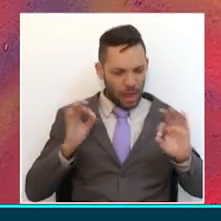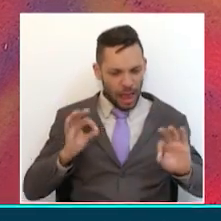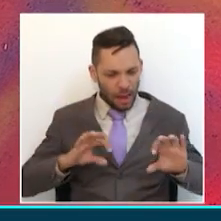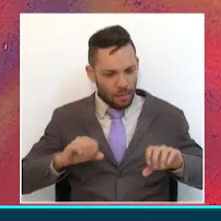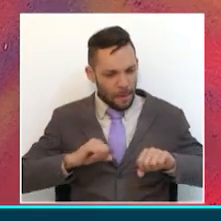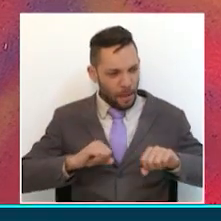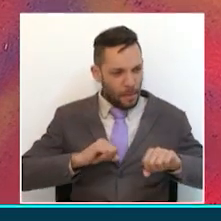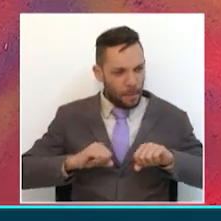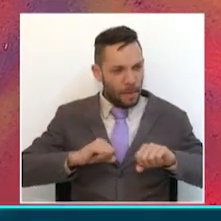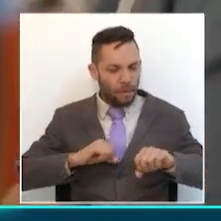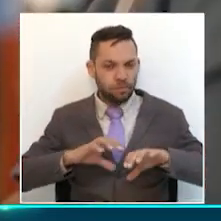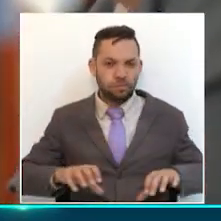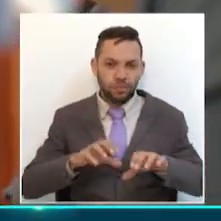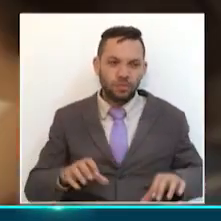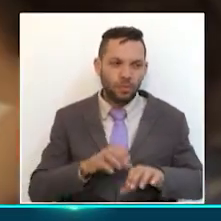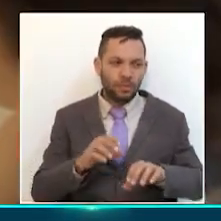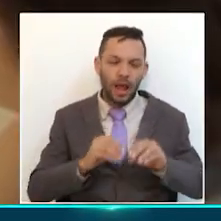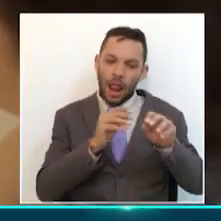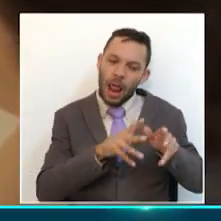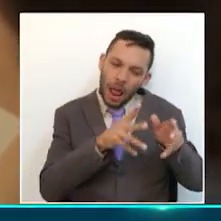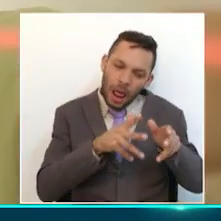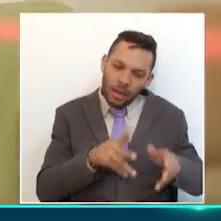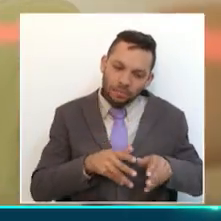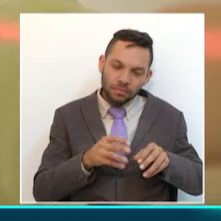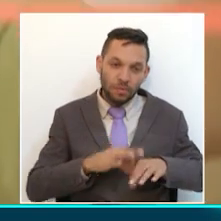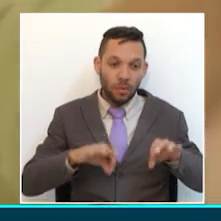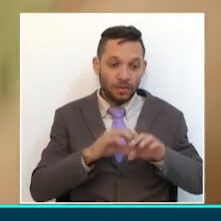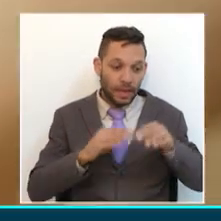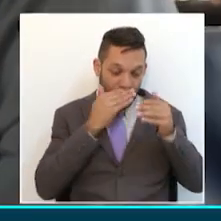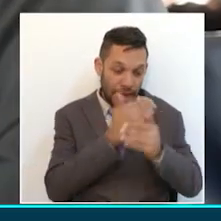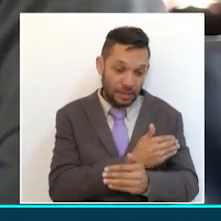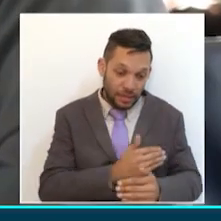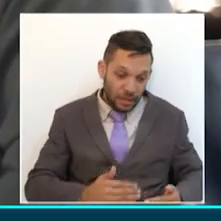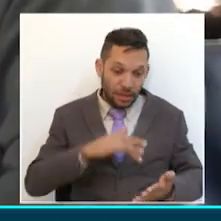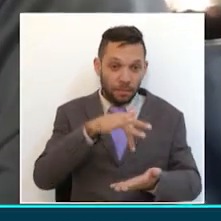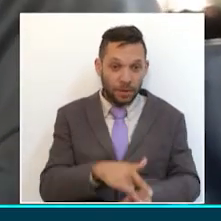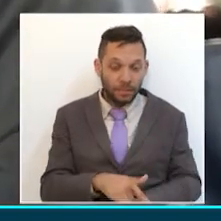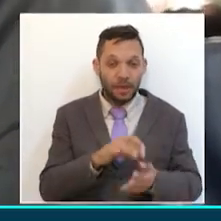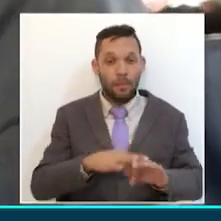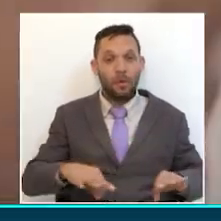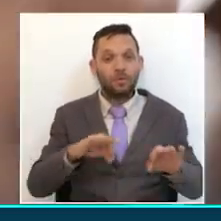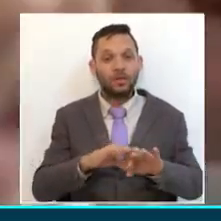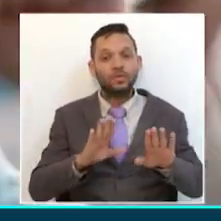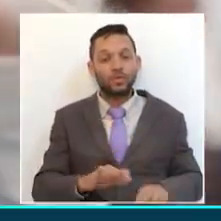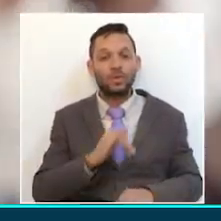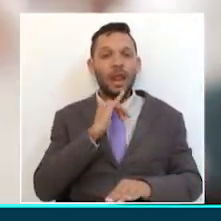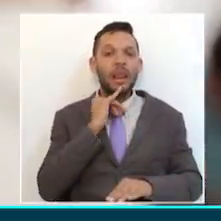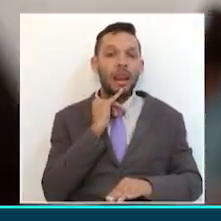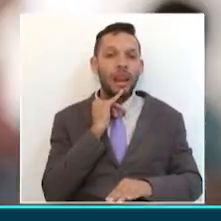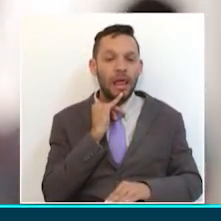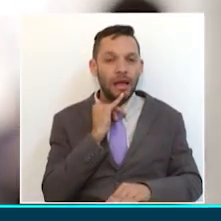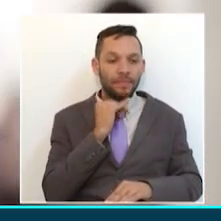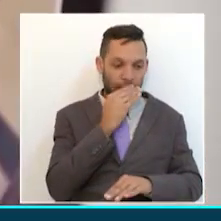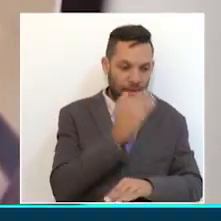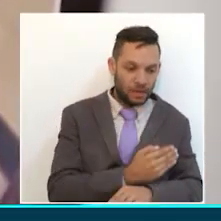actividades divertidas, lúdicas y pedagógicas para los niños. Todas las actividades serán en inglés. Niños entre los 4 y